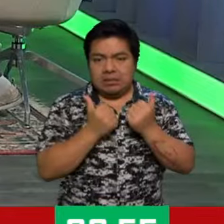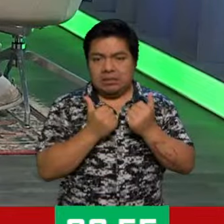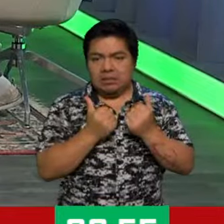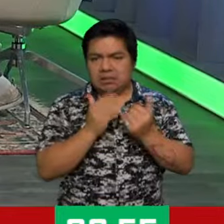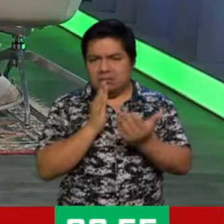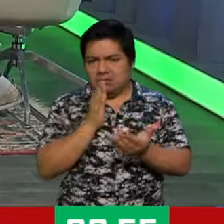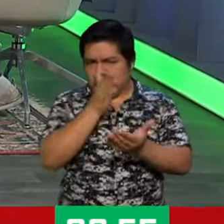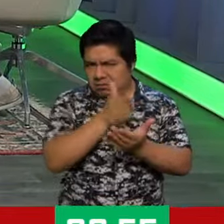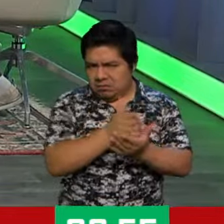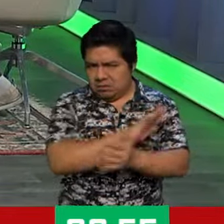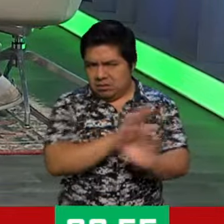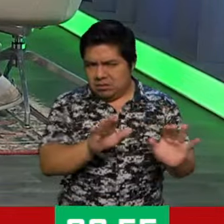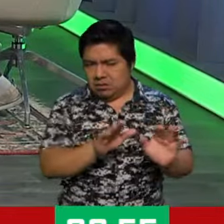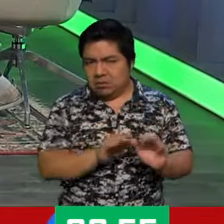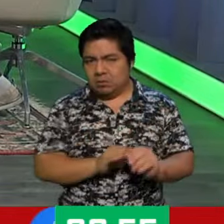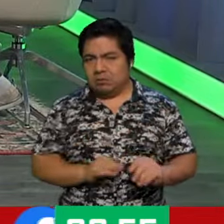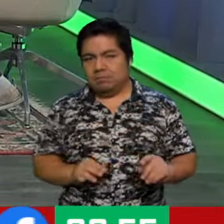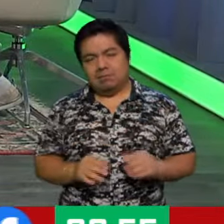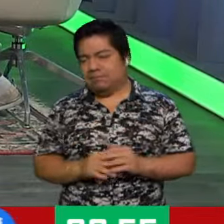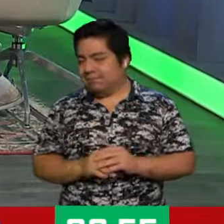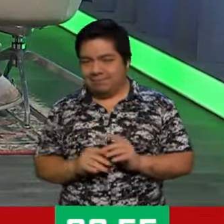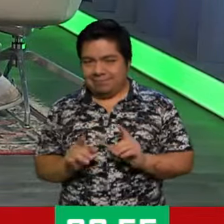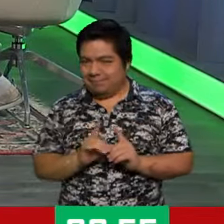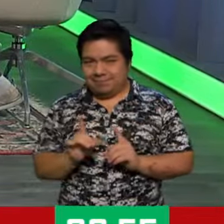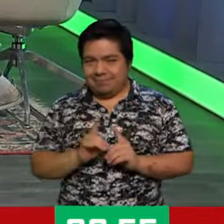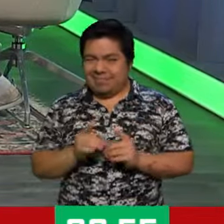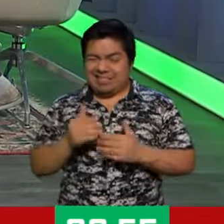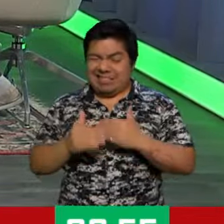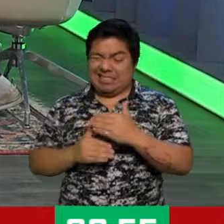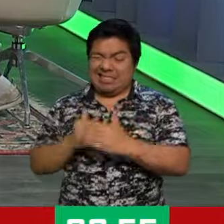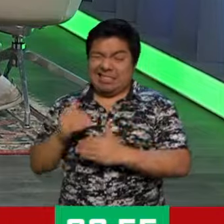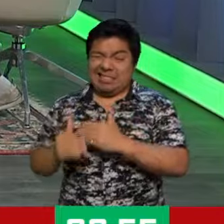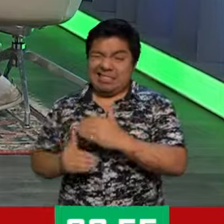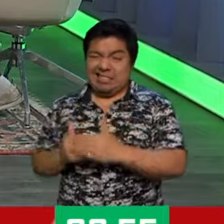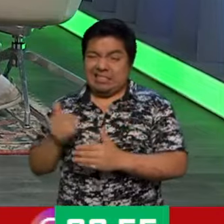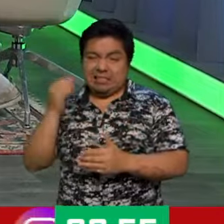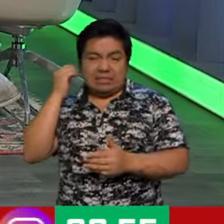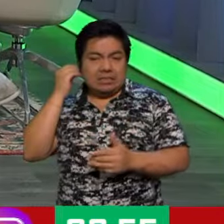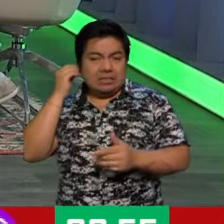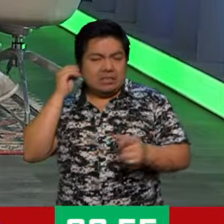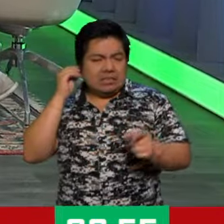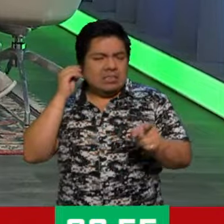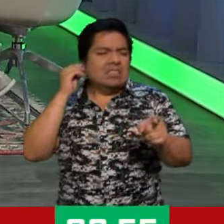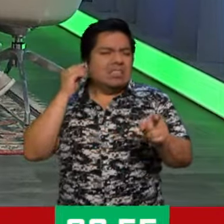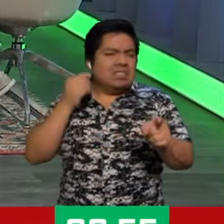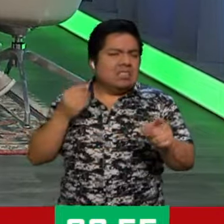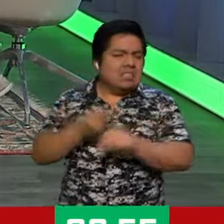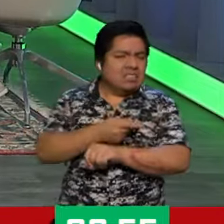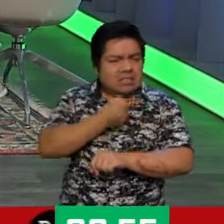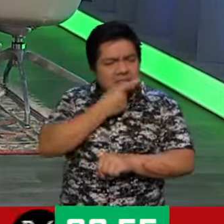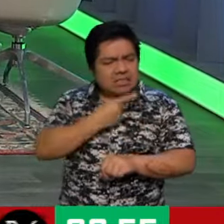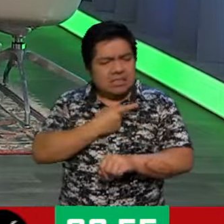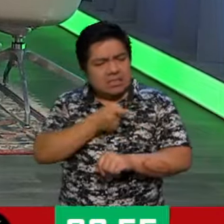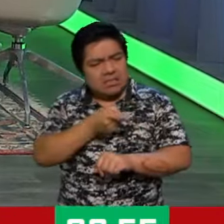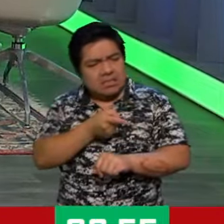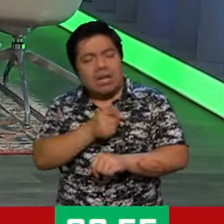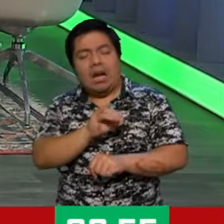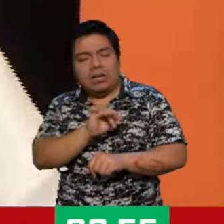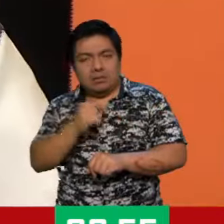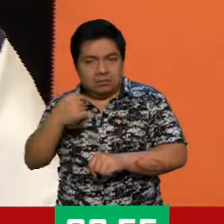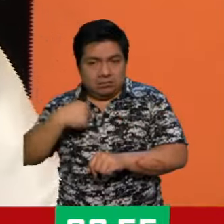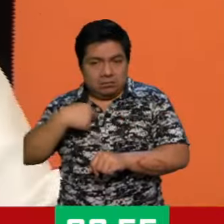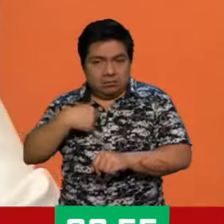presentarse? No, es muy burocrático el proceso. A ver, el compañero, ¿tú querías agregar algo? Sí, bueno, yo